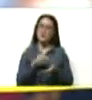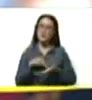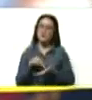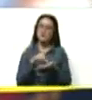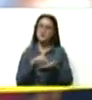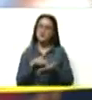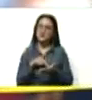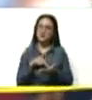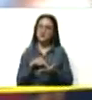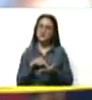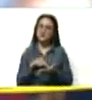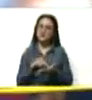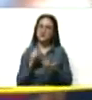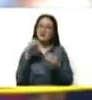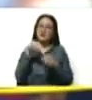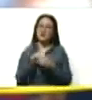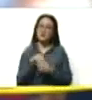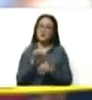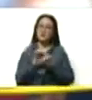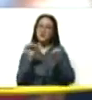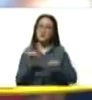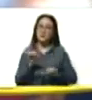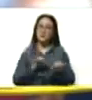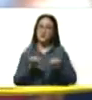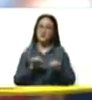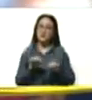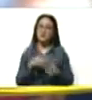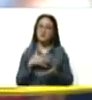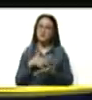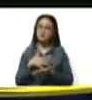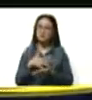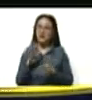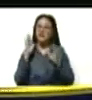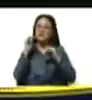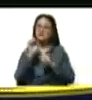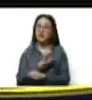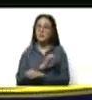en este trabajo, que están incluidos los del sistema de gestión de riesgo para atender emergencias.